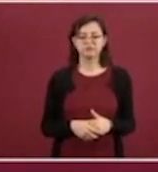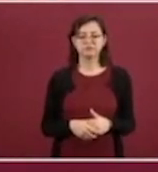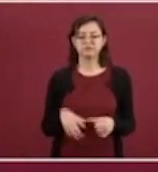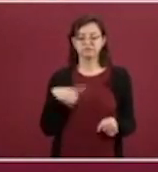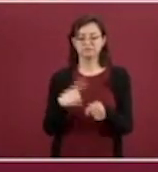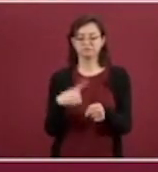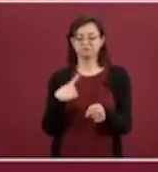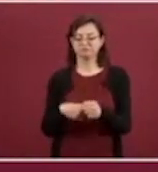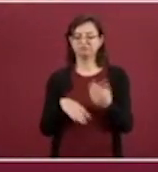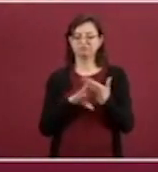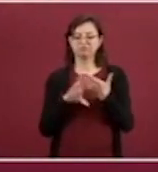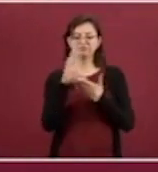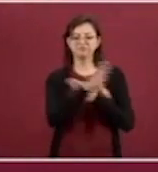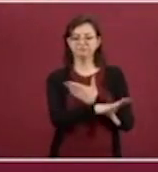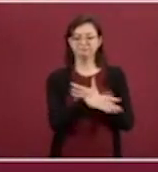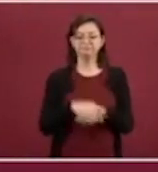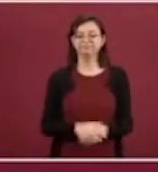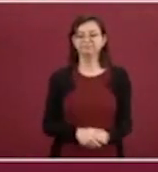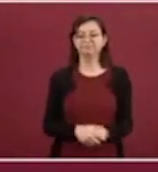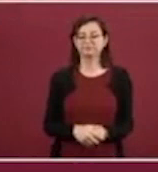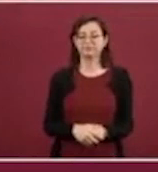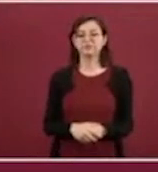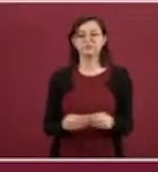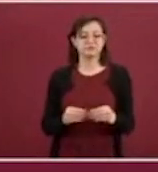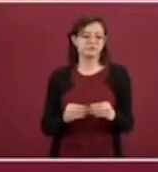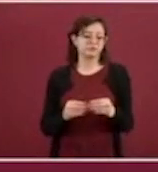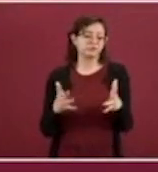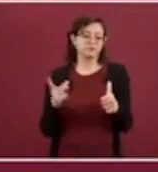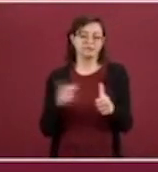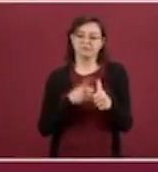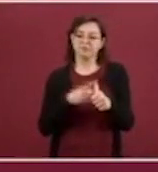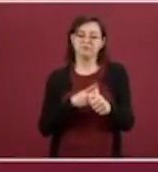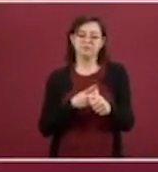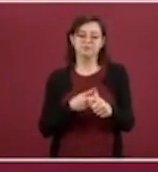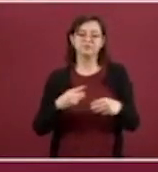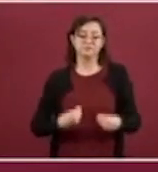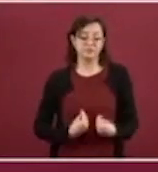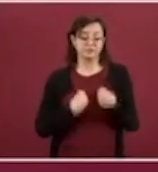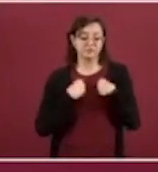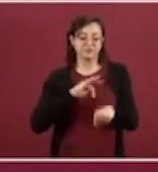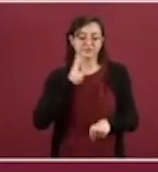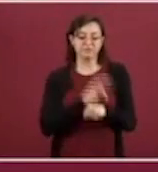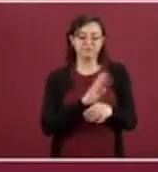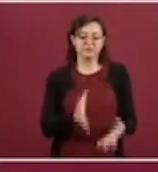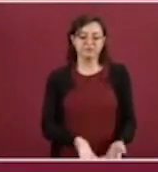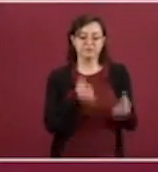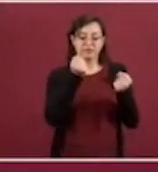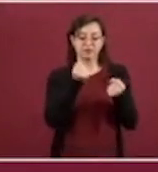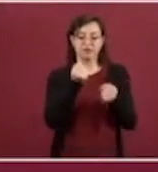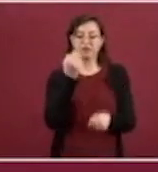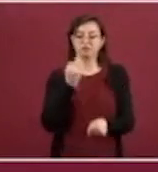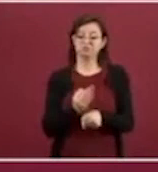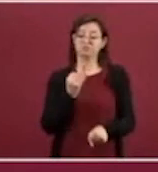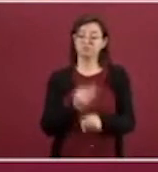la enfermedad y desde luego para salvar vidas con la epidemia esta que